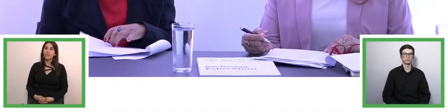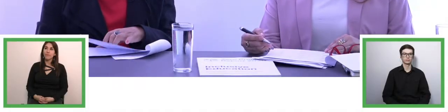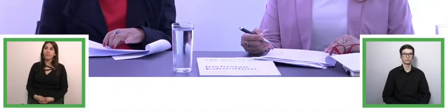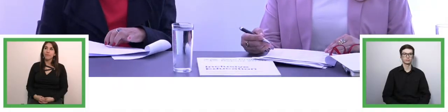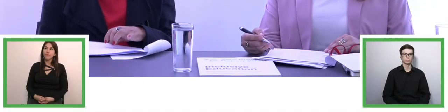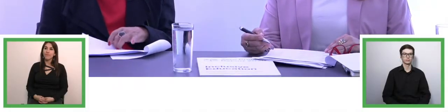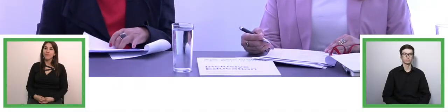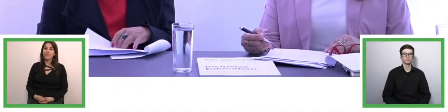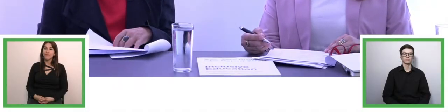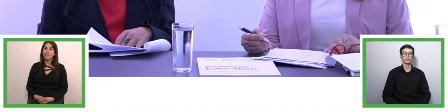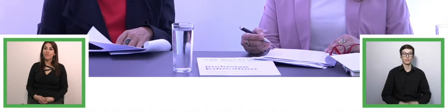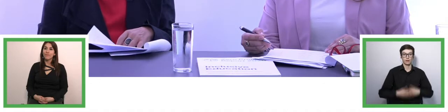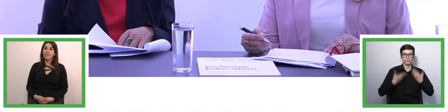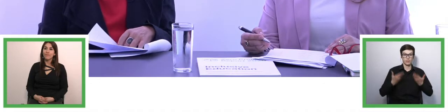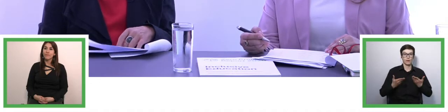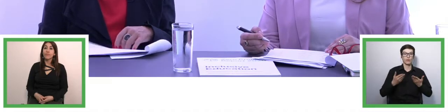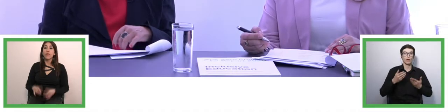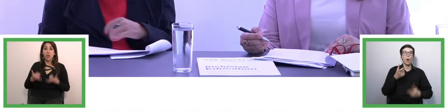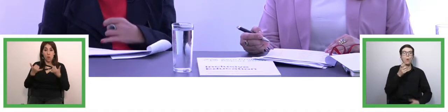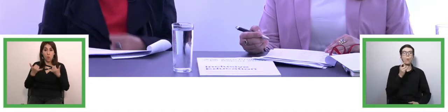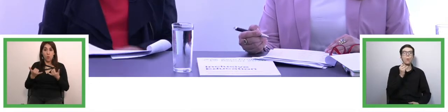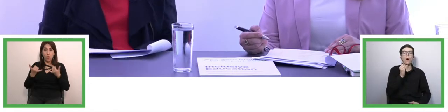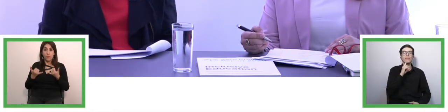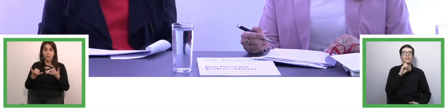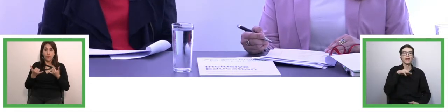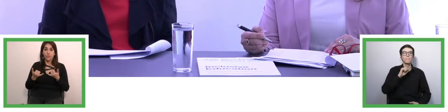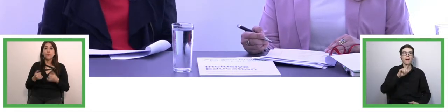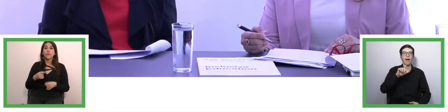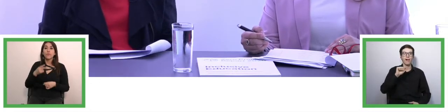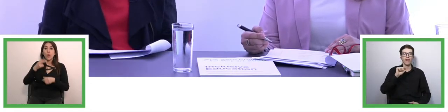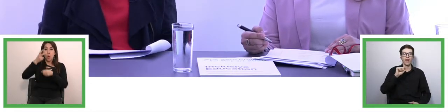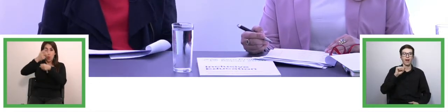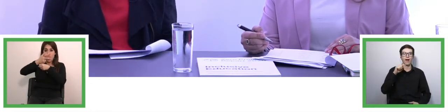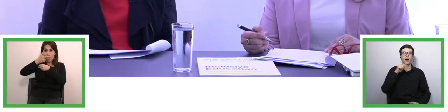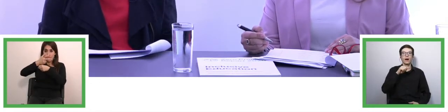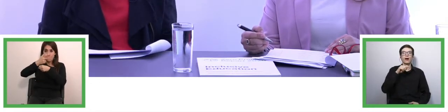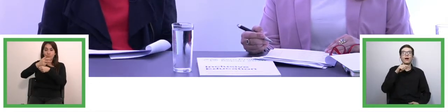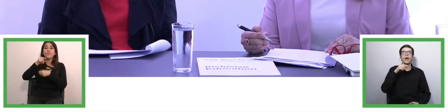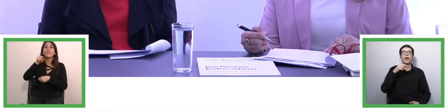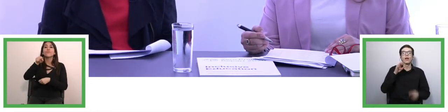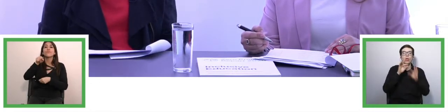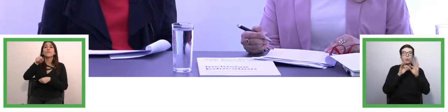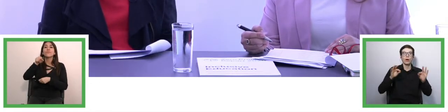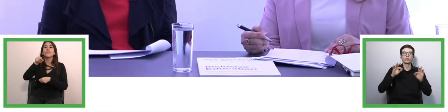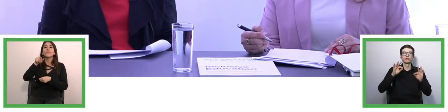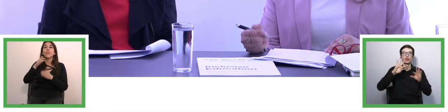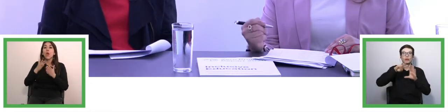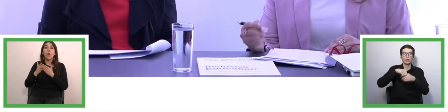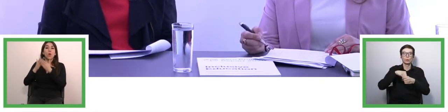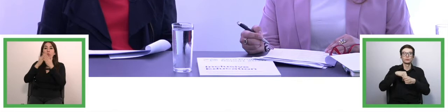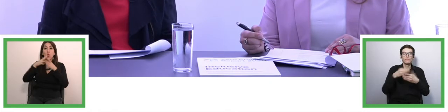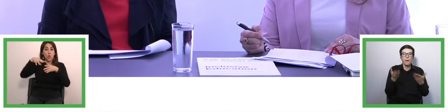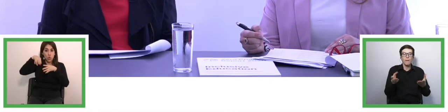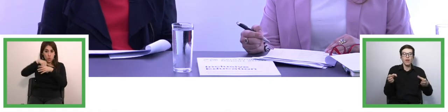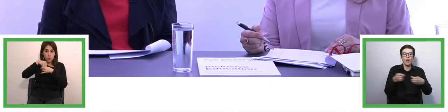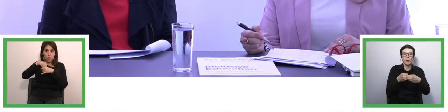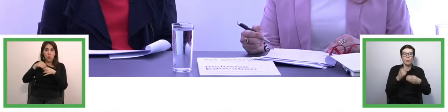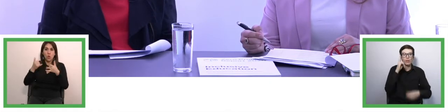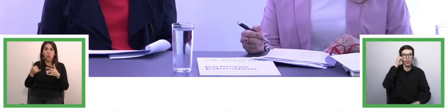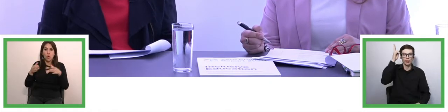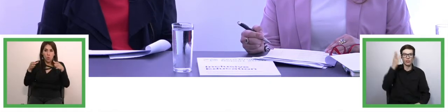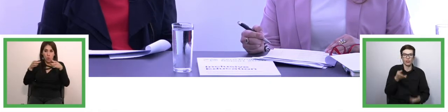Y seguimos con Guatemala. ADISA, Educación Inclusiva Integral para Comunidades Indígenas. Veamos el